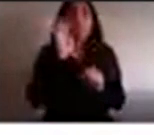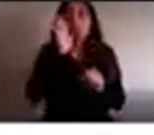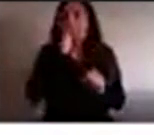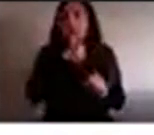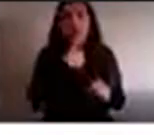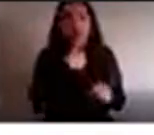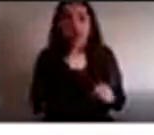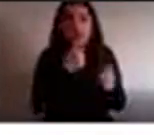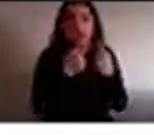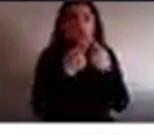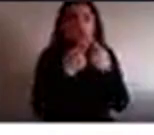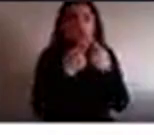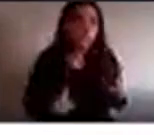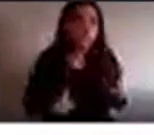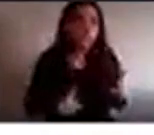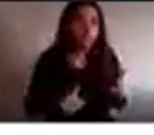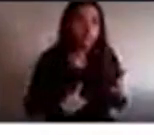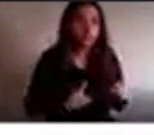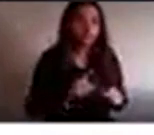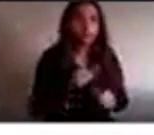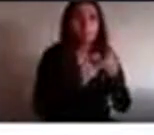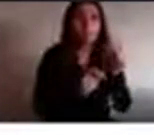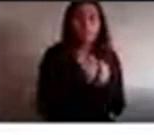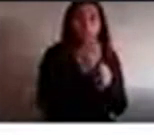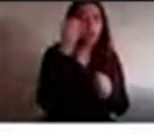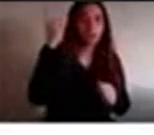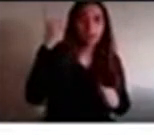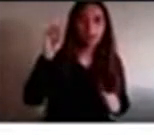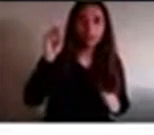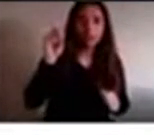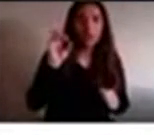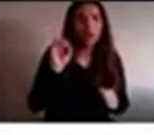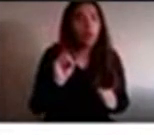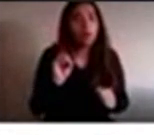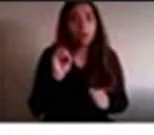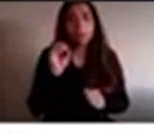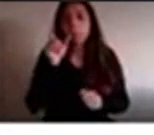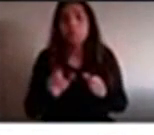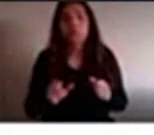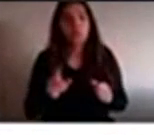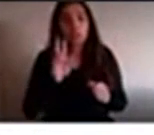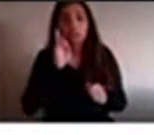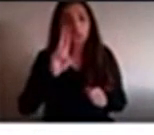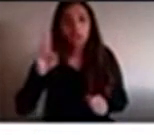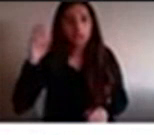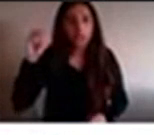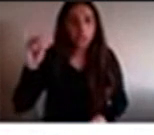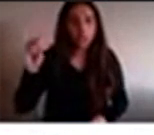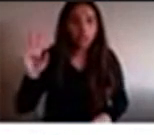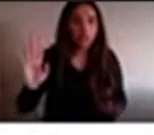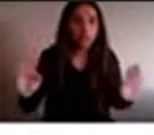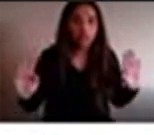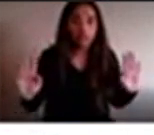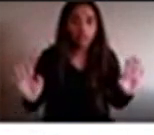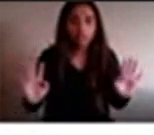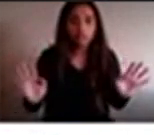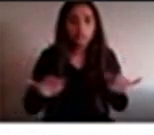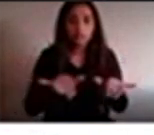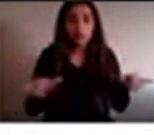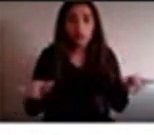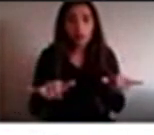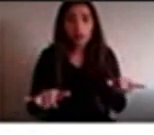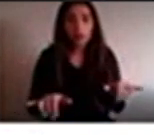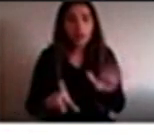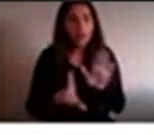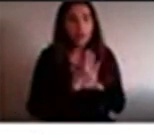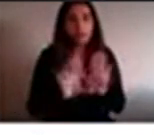discapacidad. Esta normativa se aplica tanto para aquellos trabajadores con discapacidad como aquellos trabajadores que no tienen ningún tipo de discapacidad, y